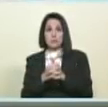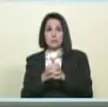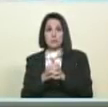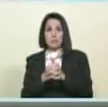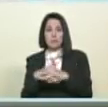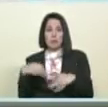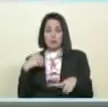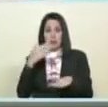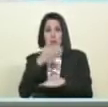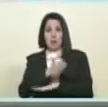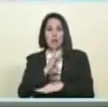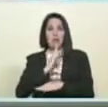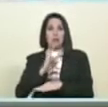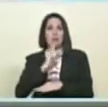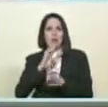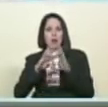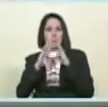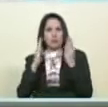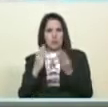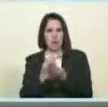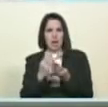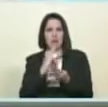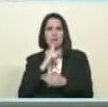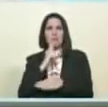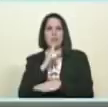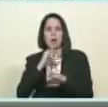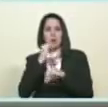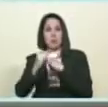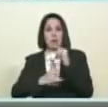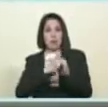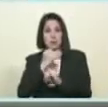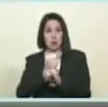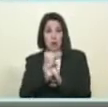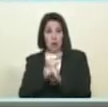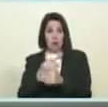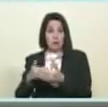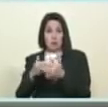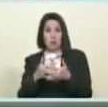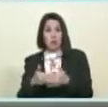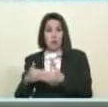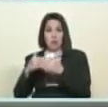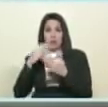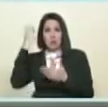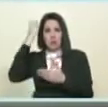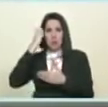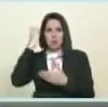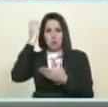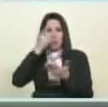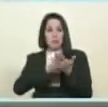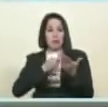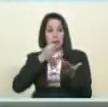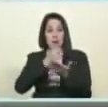Íbamos a los bancos mundiales, a los bancos internacionales, en Estados Unidos, en Europa, a refinanciar